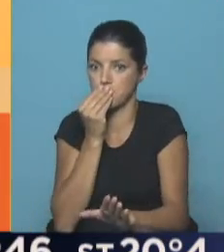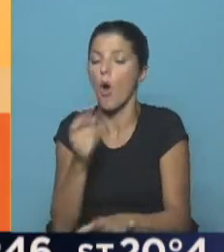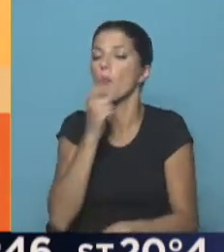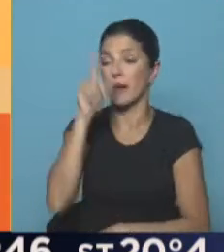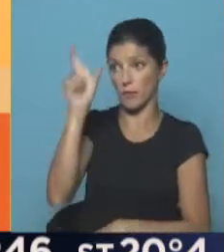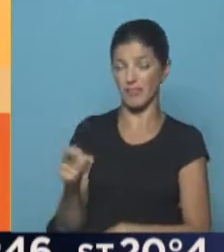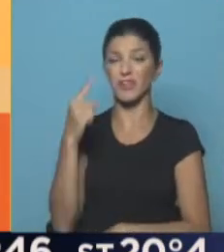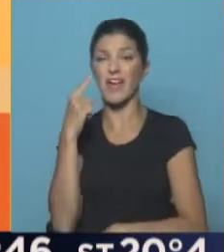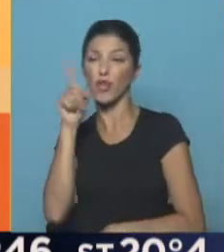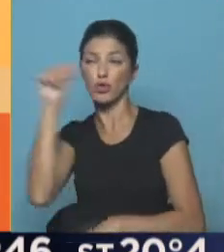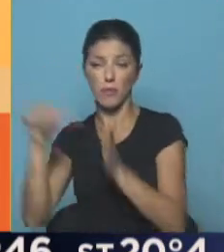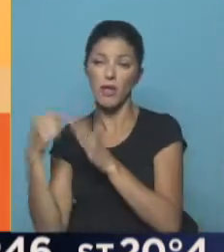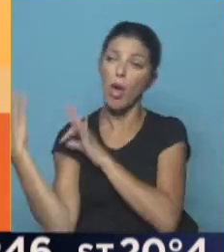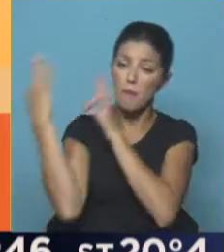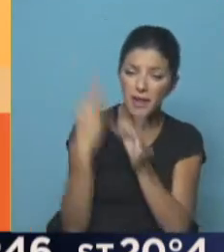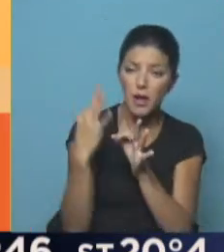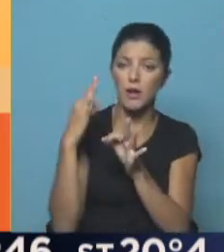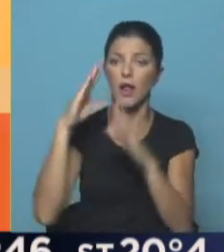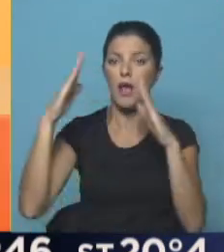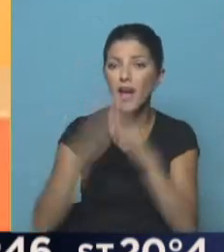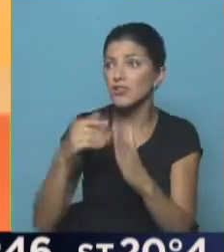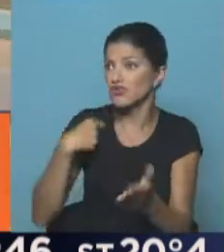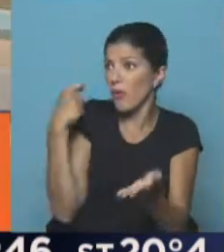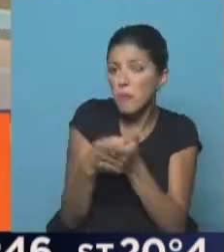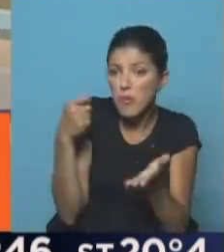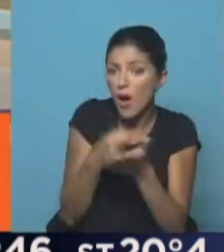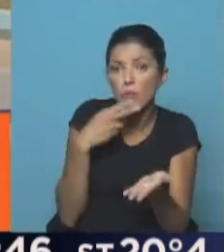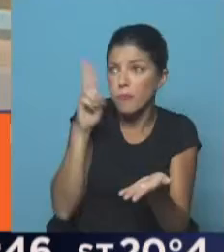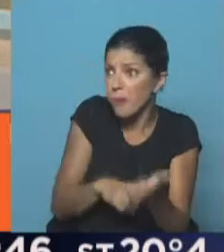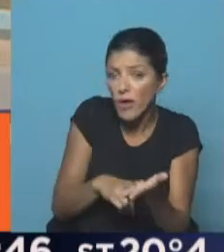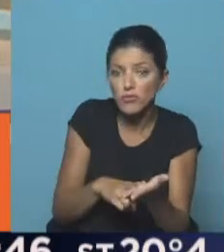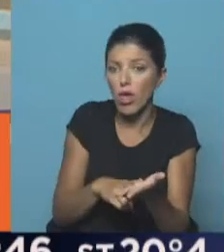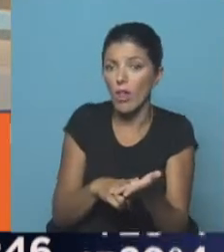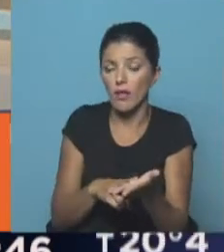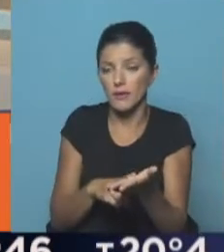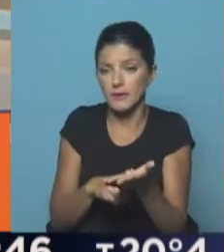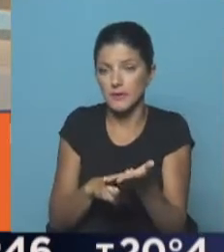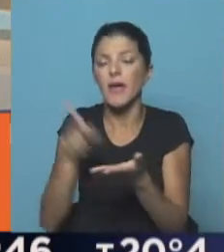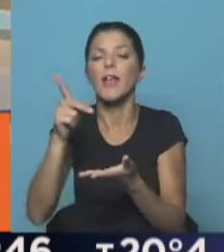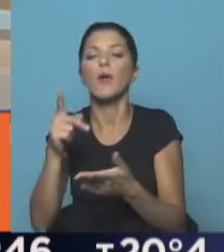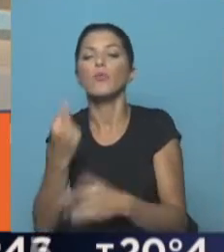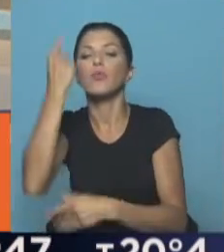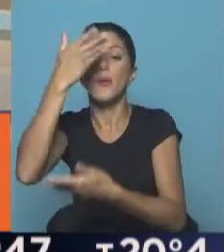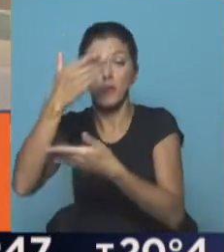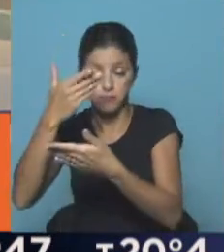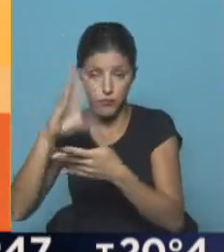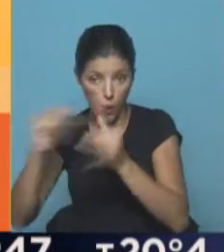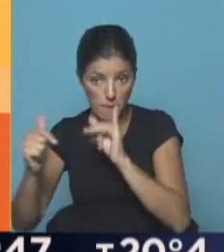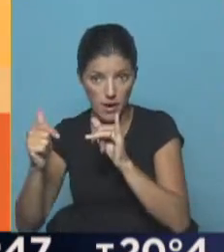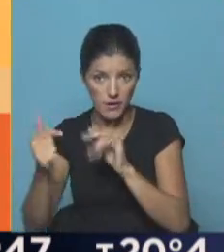con mi casa, se queda con... yo le pago los impuestos. Su proclama fue de una carilla frente a otras que